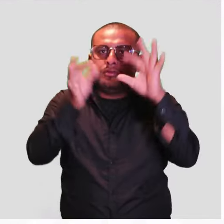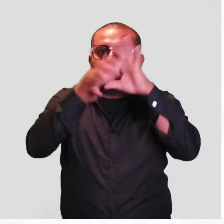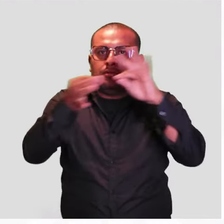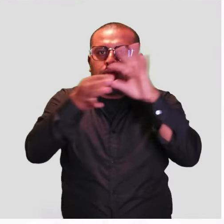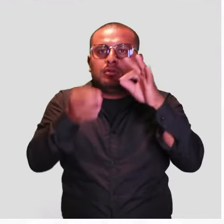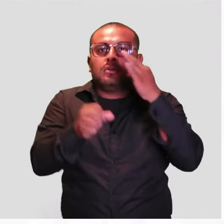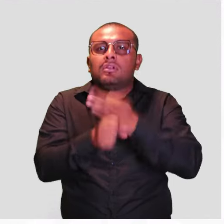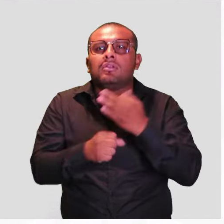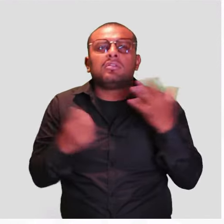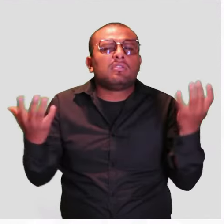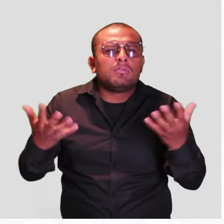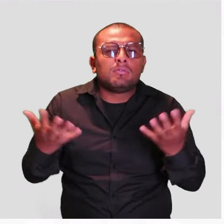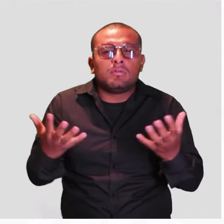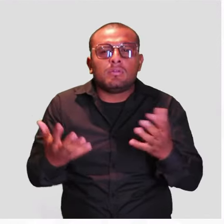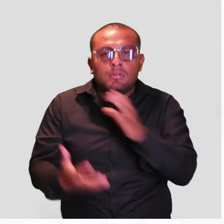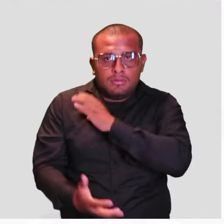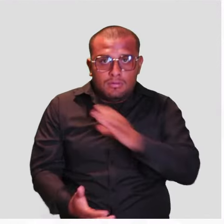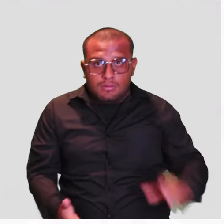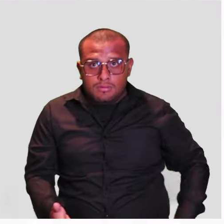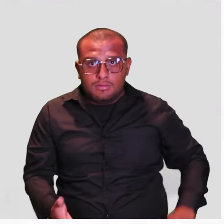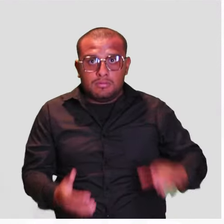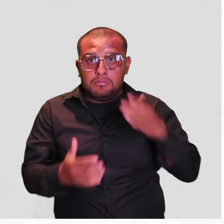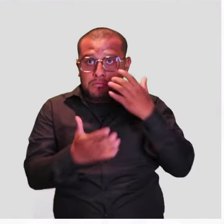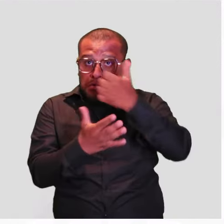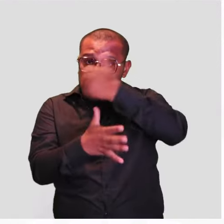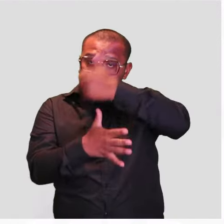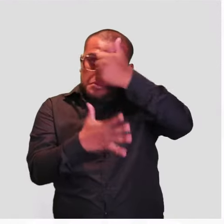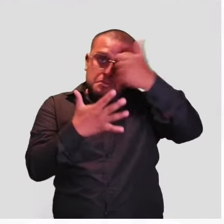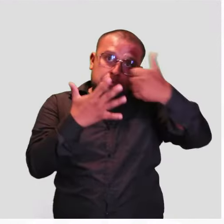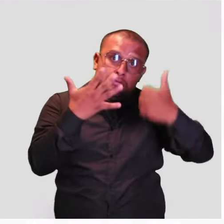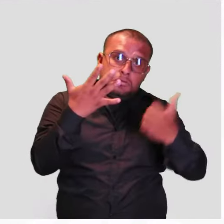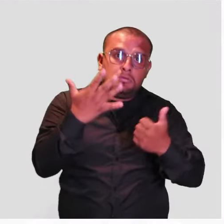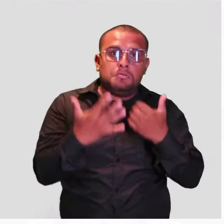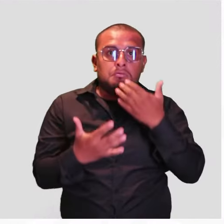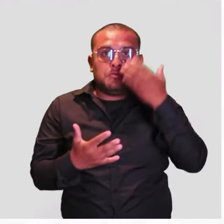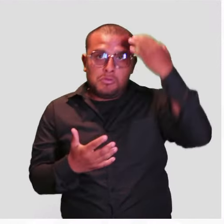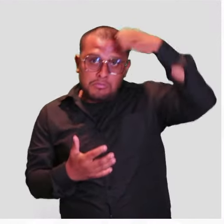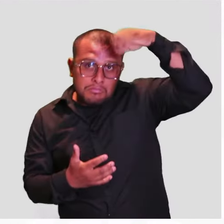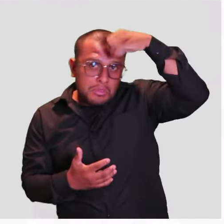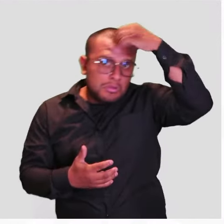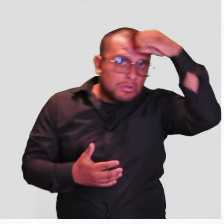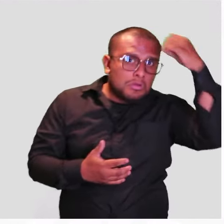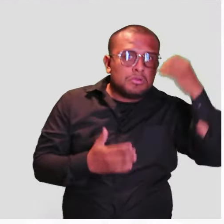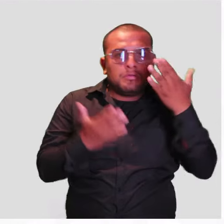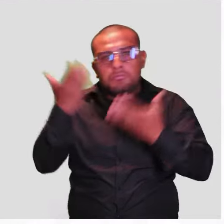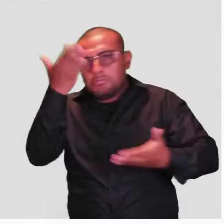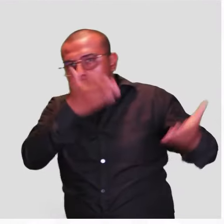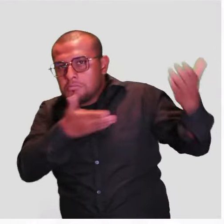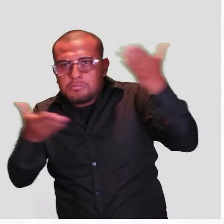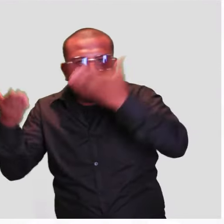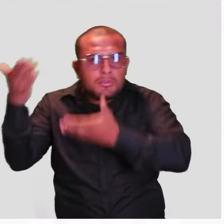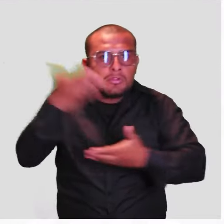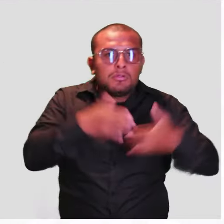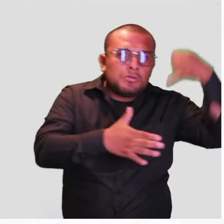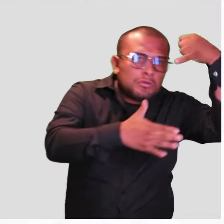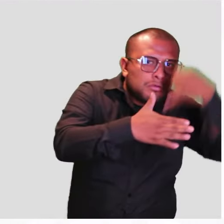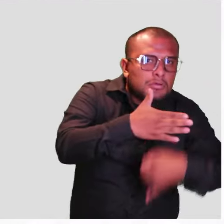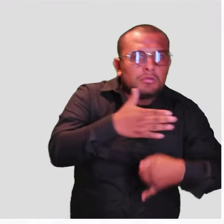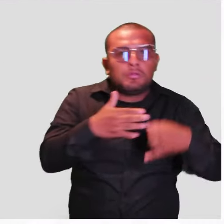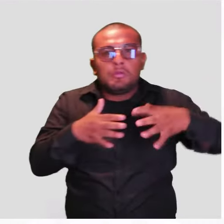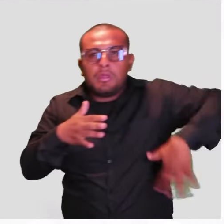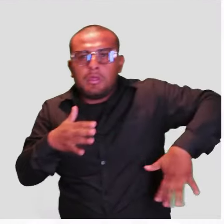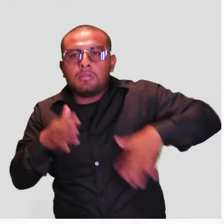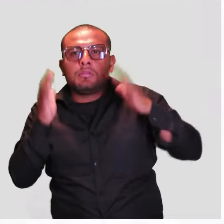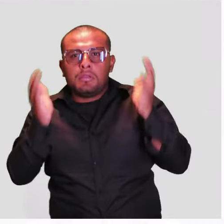las candidaturas tendrán la oportunidad de llevar a cabo un contraste de opiniones, profundizar sobre lo dicho en los